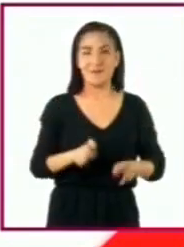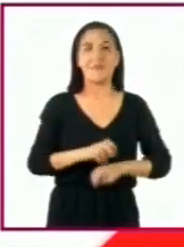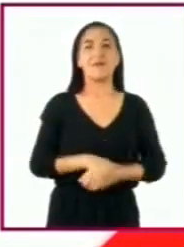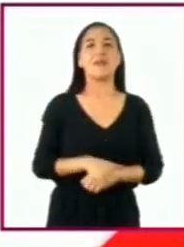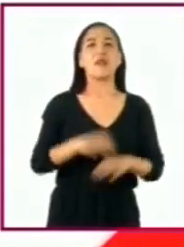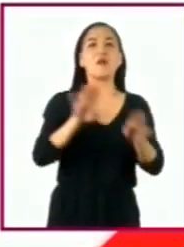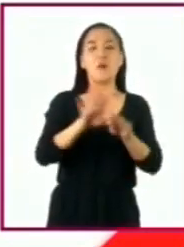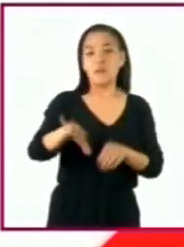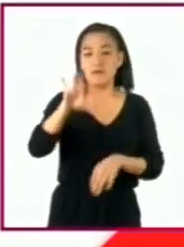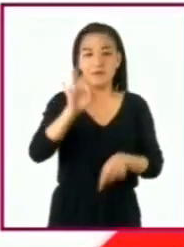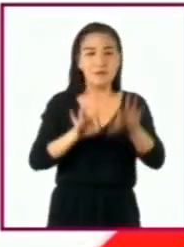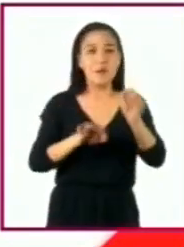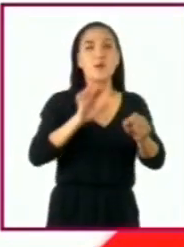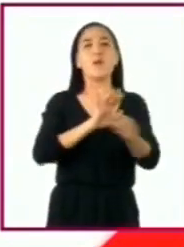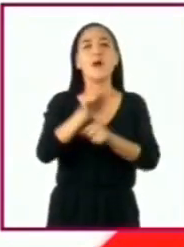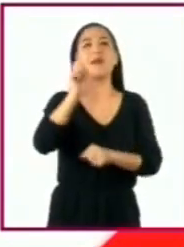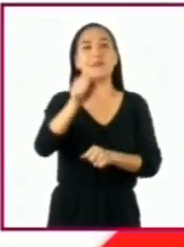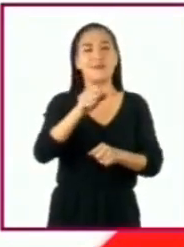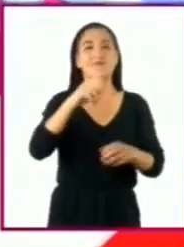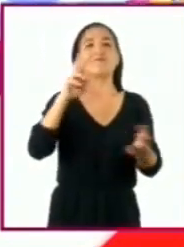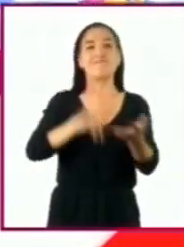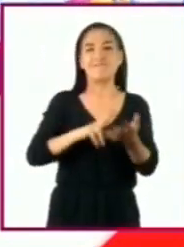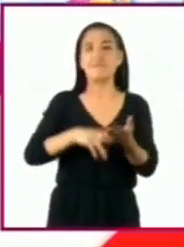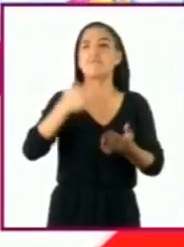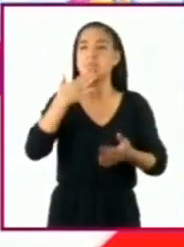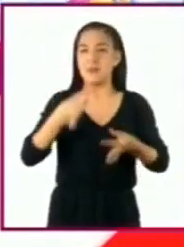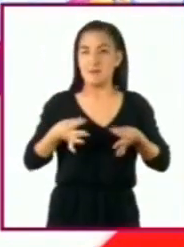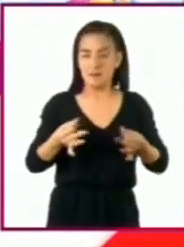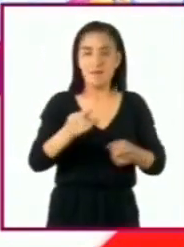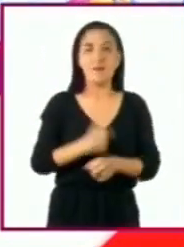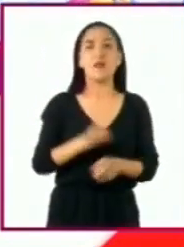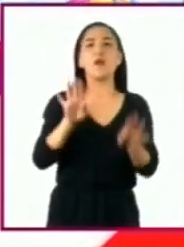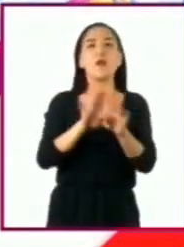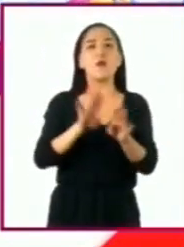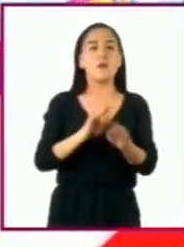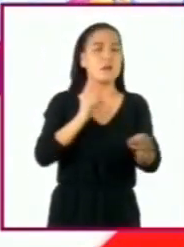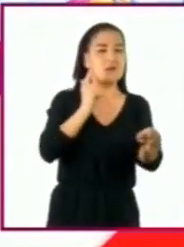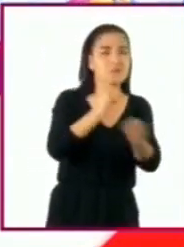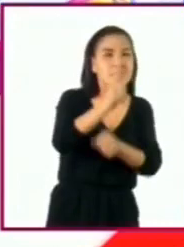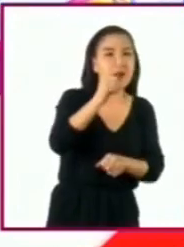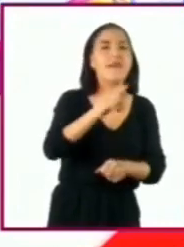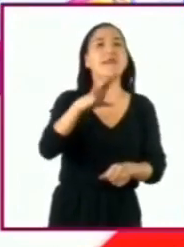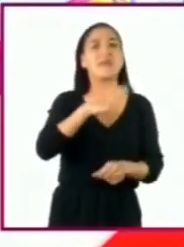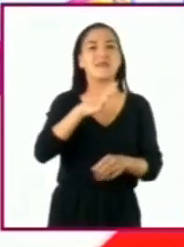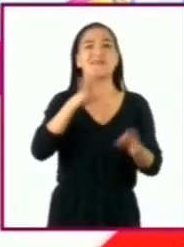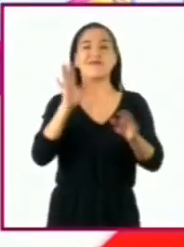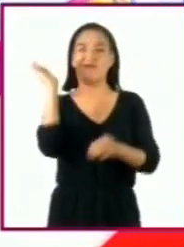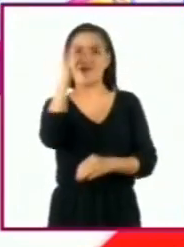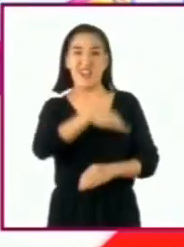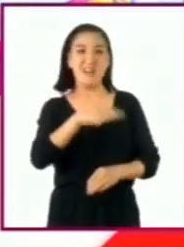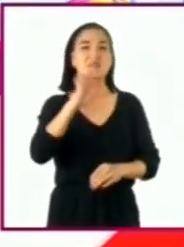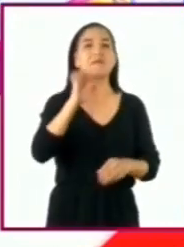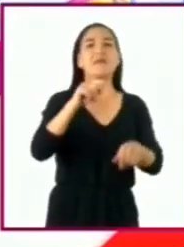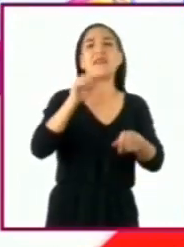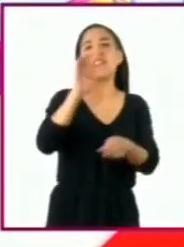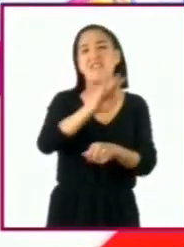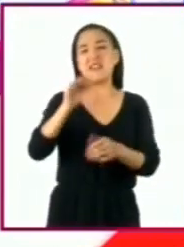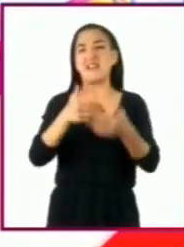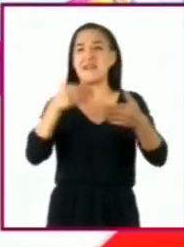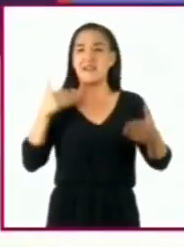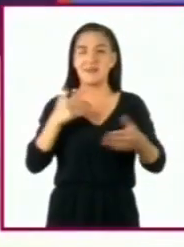seleccionar fuentes con mayor utilidad y calidad, identificar información falsa o desactualizada.